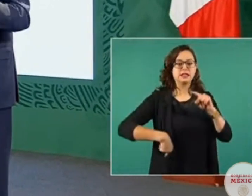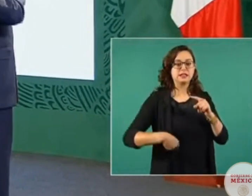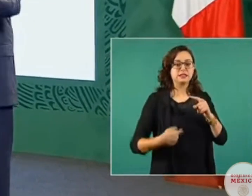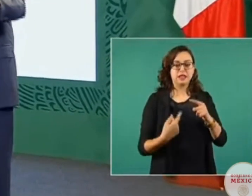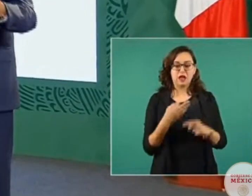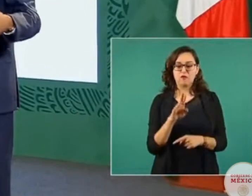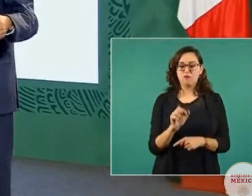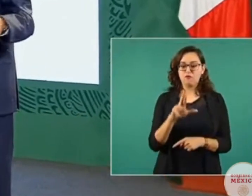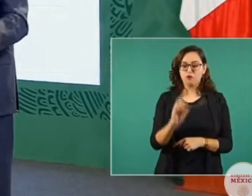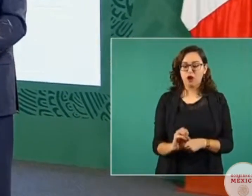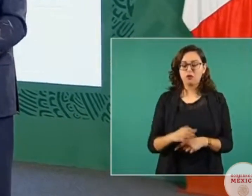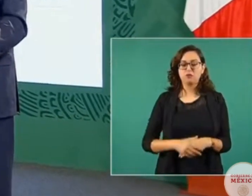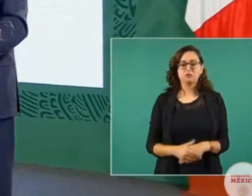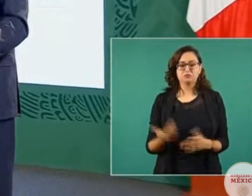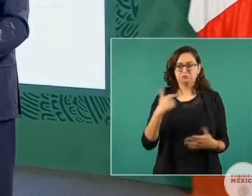porque querían eso.